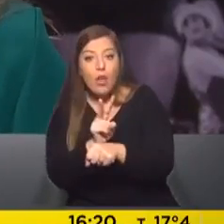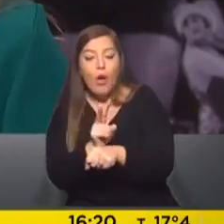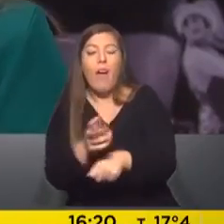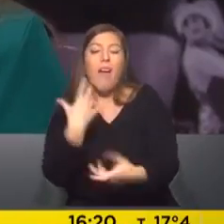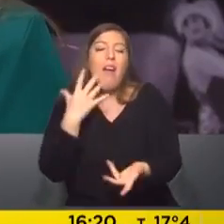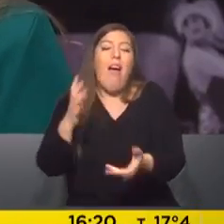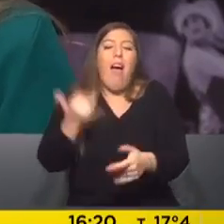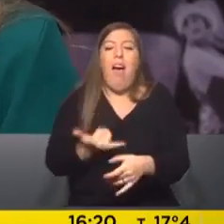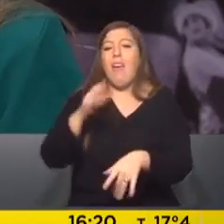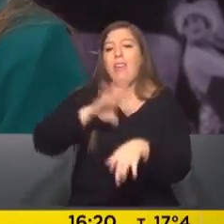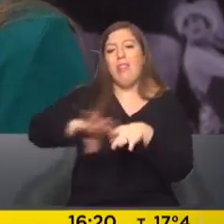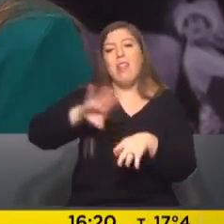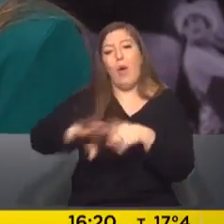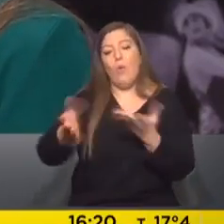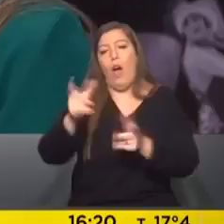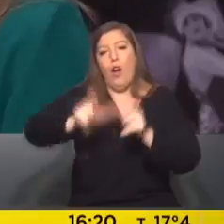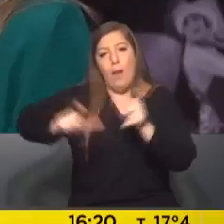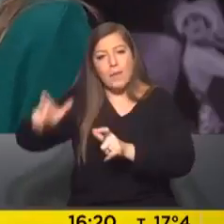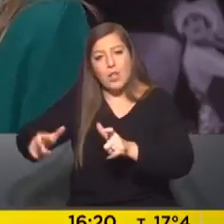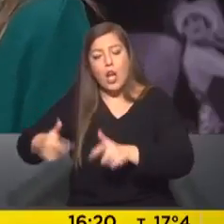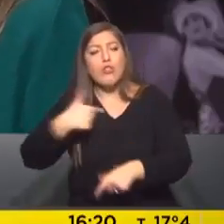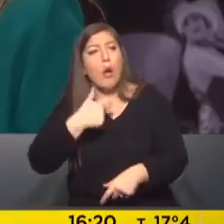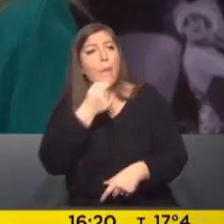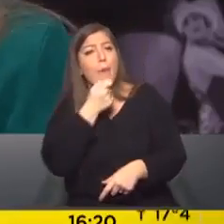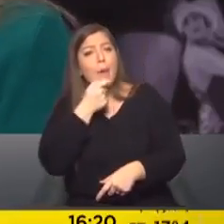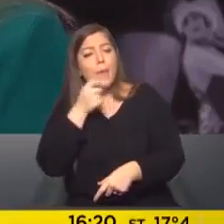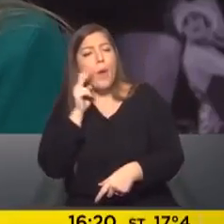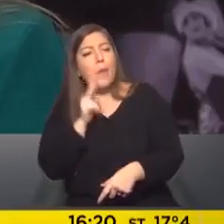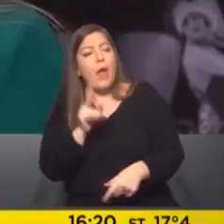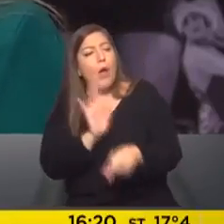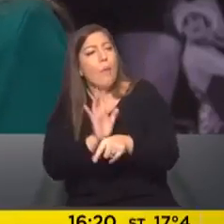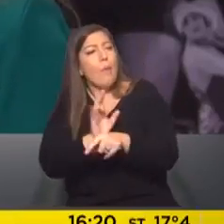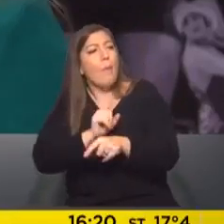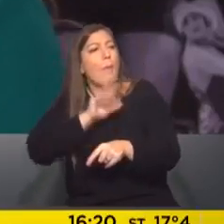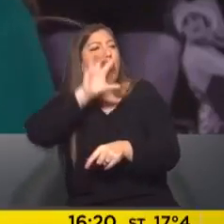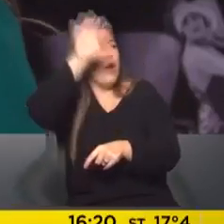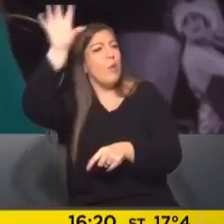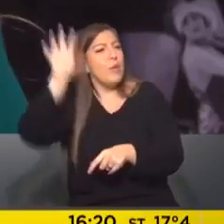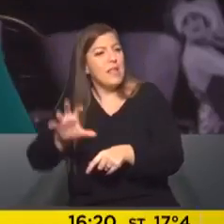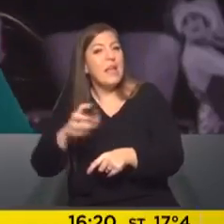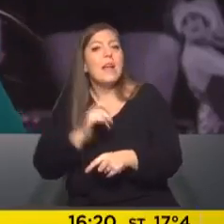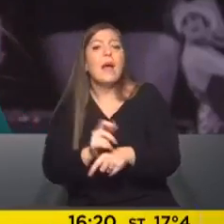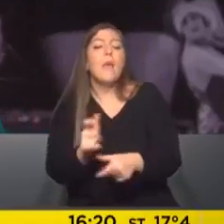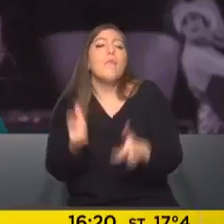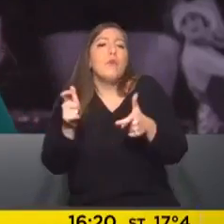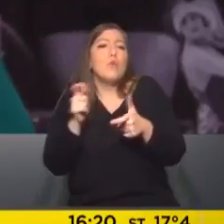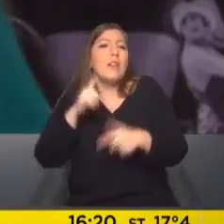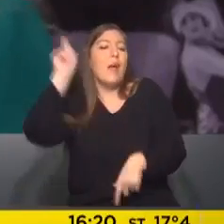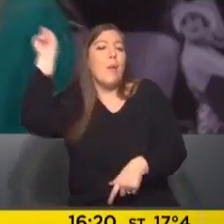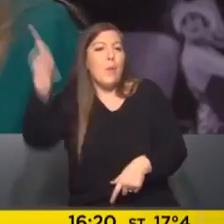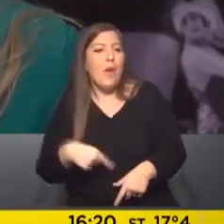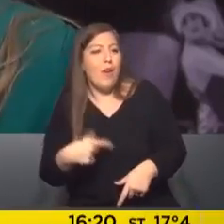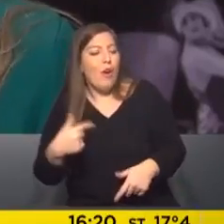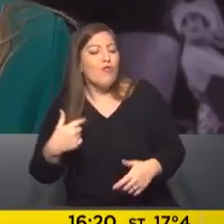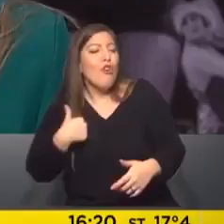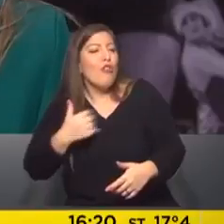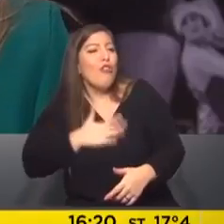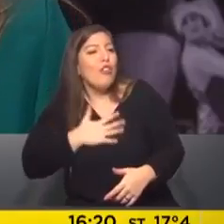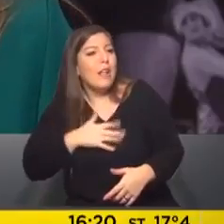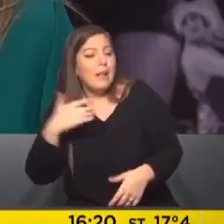que pensar que muchas personas, sobre todo tengo una mirada más desde el interior del país, que celebro que pueda estar acá contándote también qué